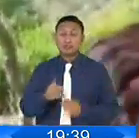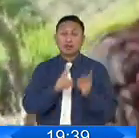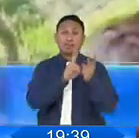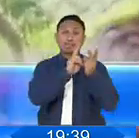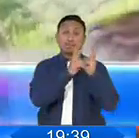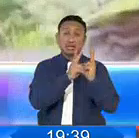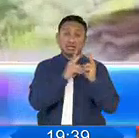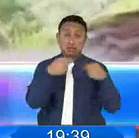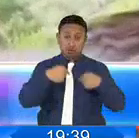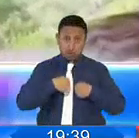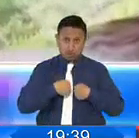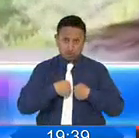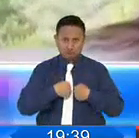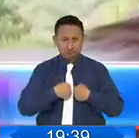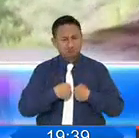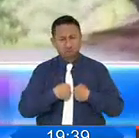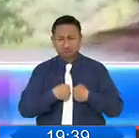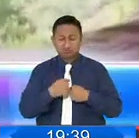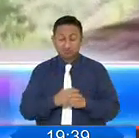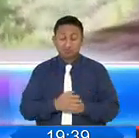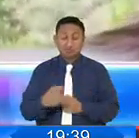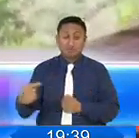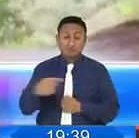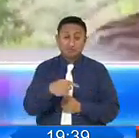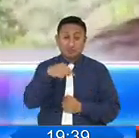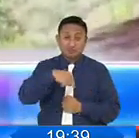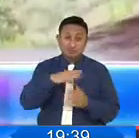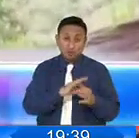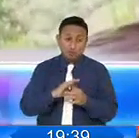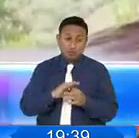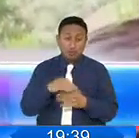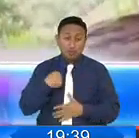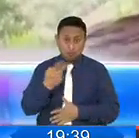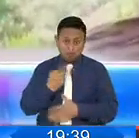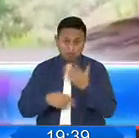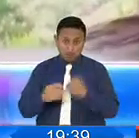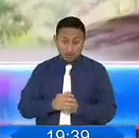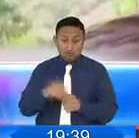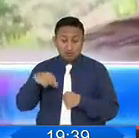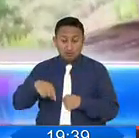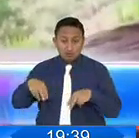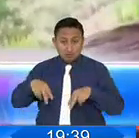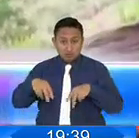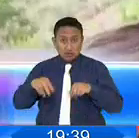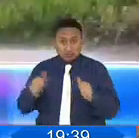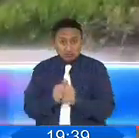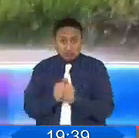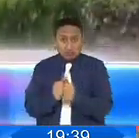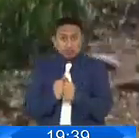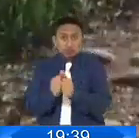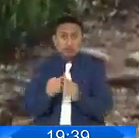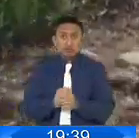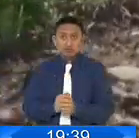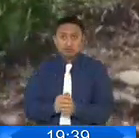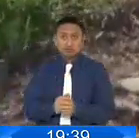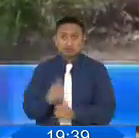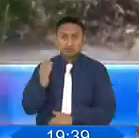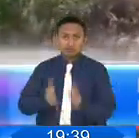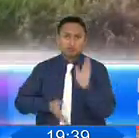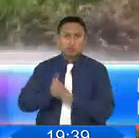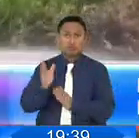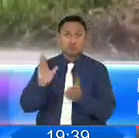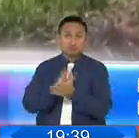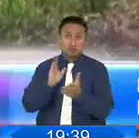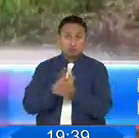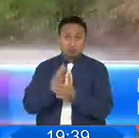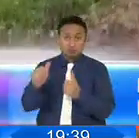mismo sufrimos. Ellos también, así mismo, son compañeritos de mis guaguas, ellos están caminando, mi mamá. Y se van caminando a una escuela